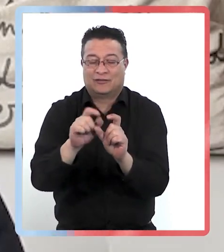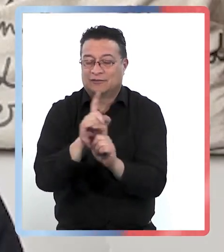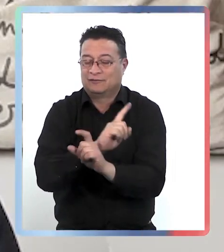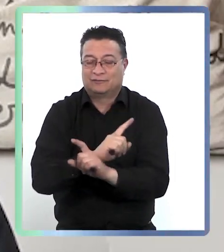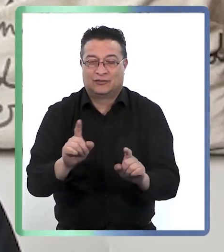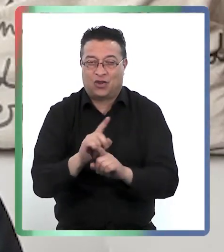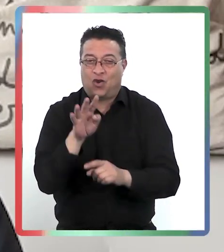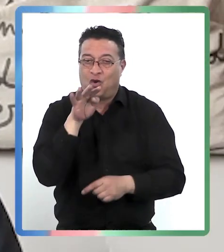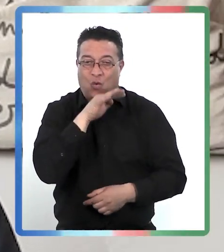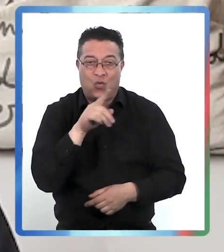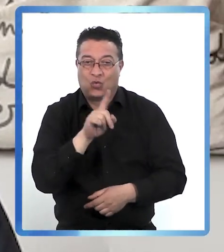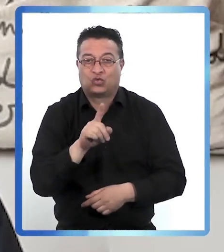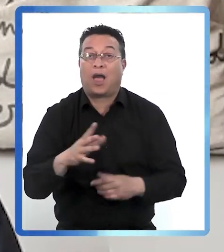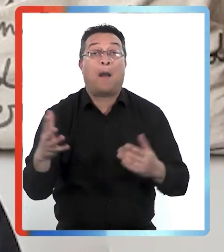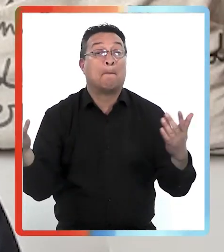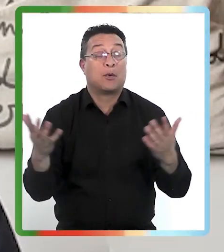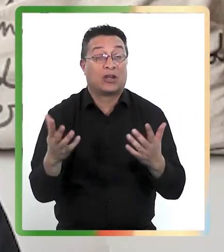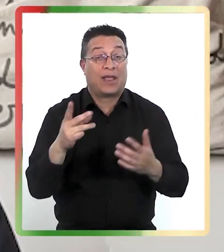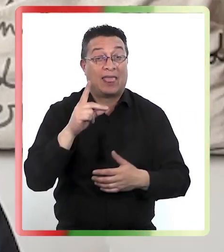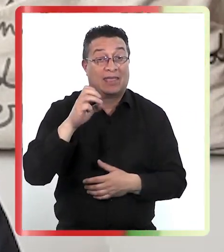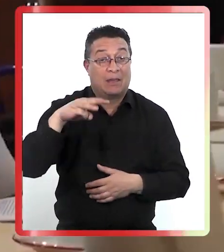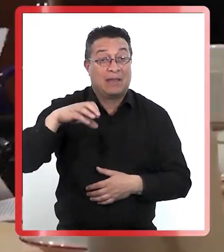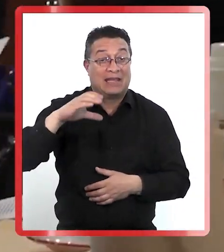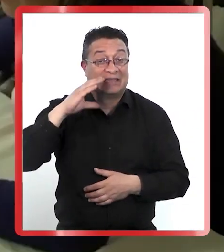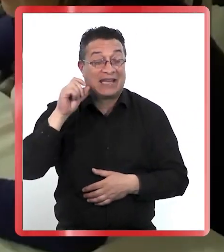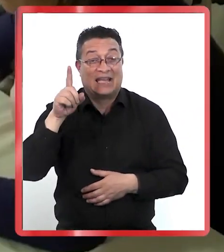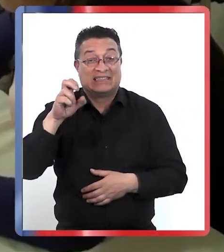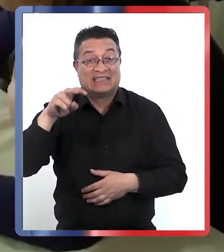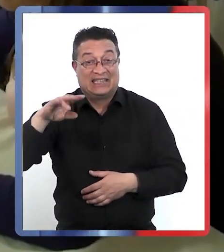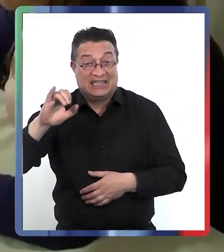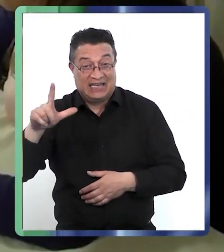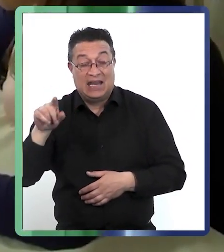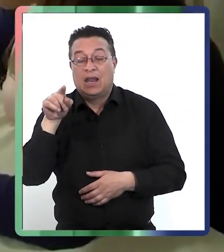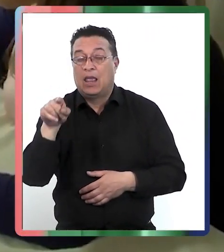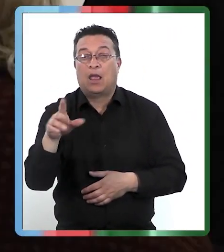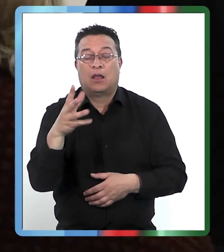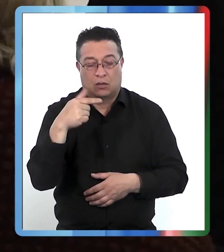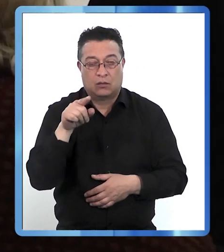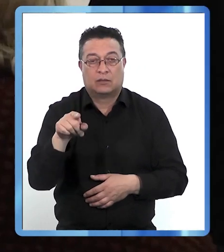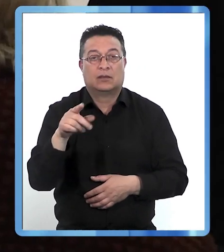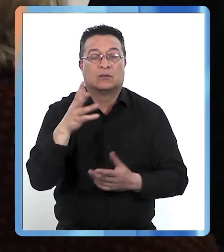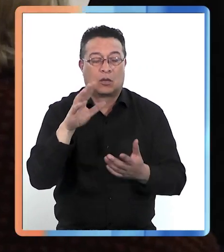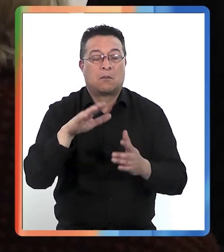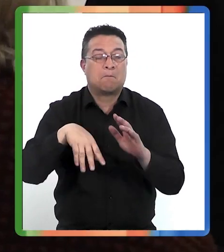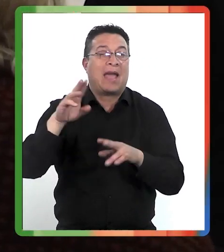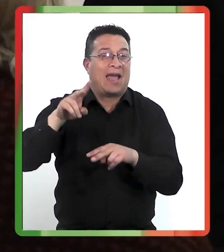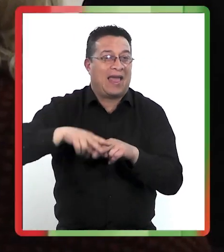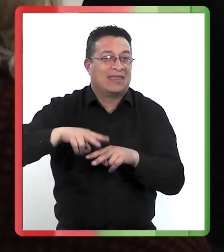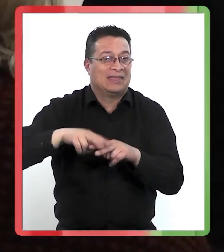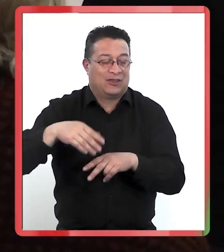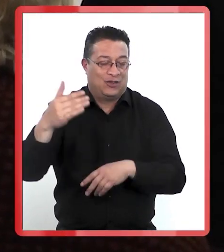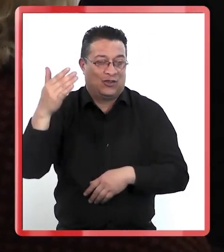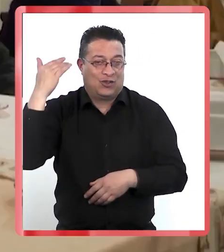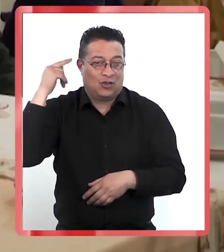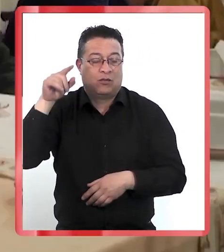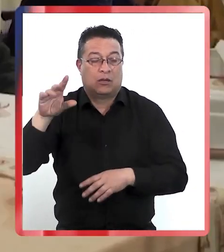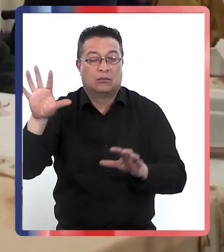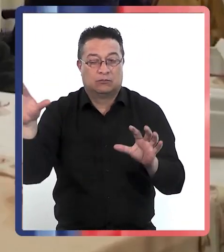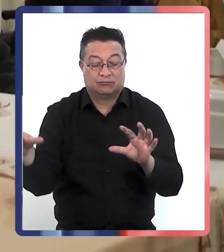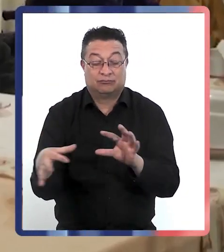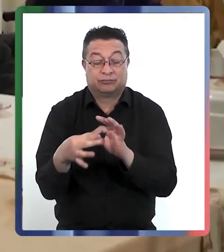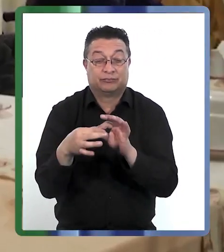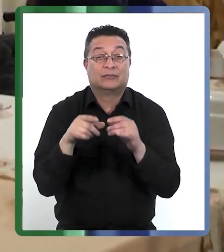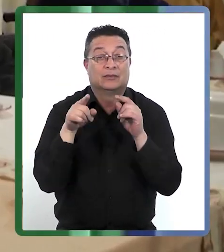no lo use. ¿Por qué? Porque cuando decimos demencia senil, nos referimos principalmente a un concepto más antiguo